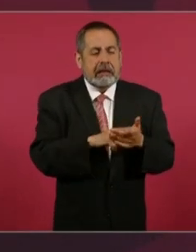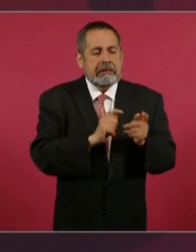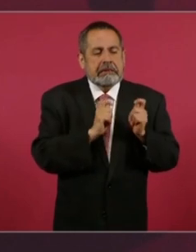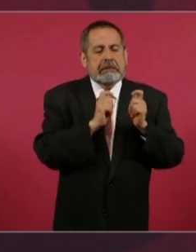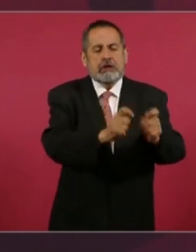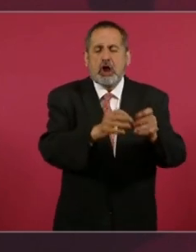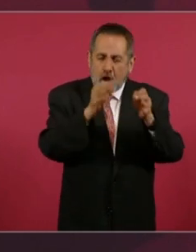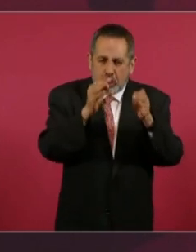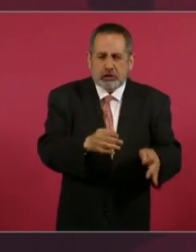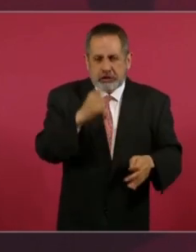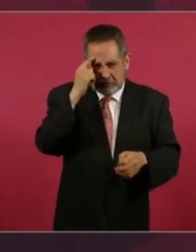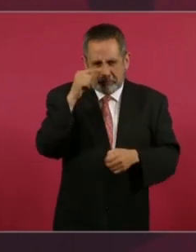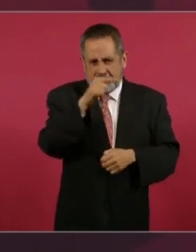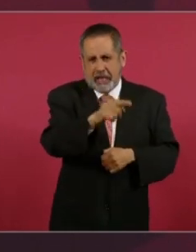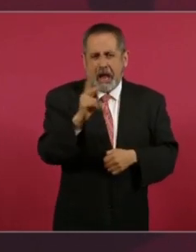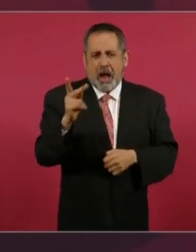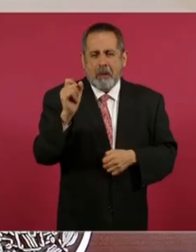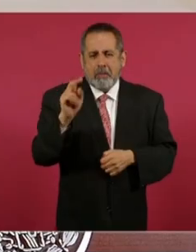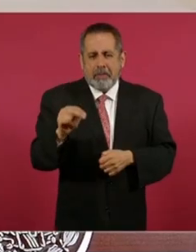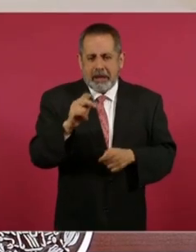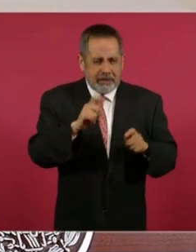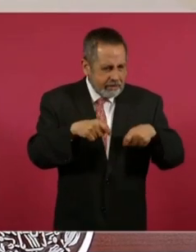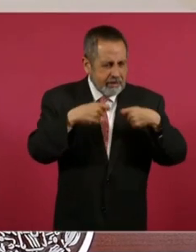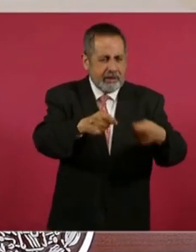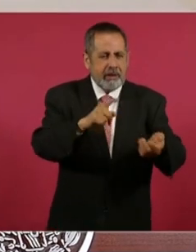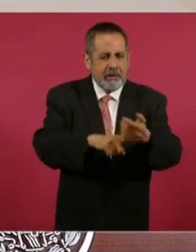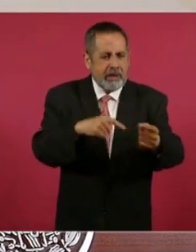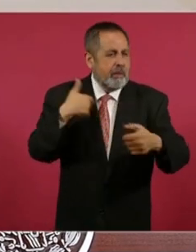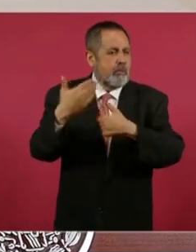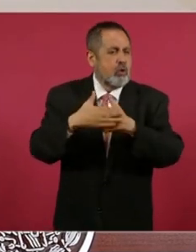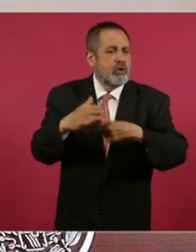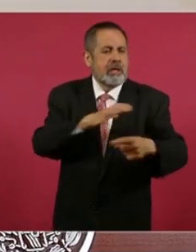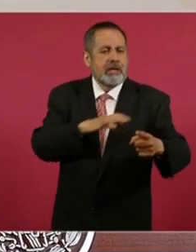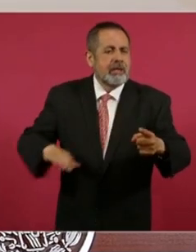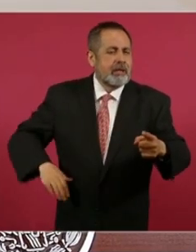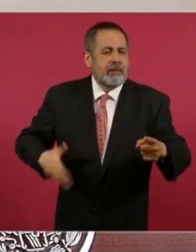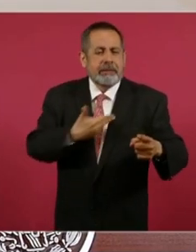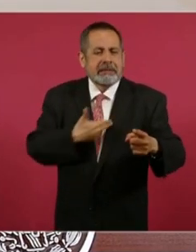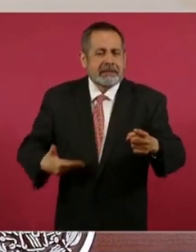reservado para el PAN la candidatura a la presidencia,